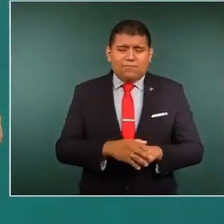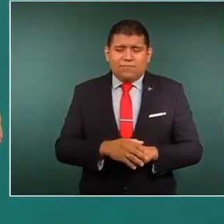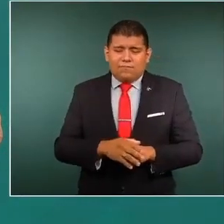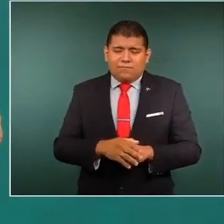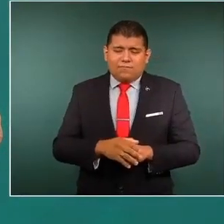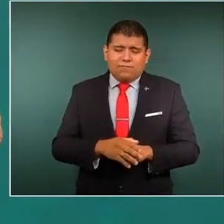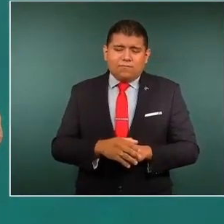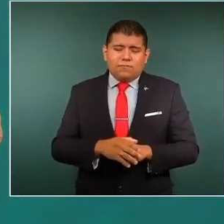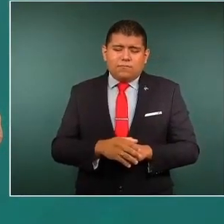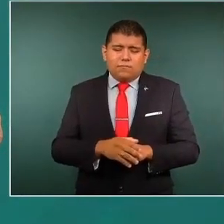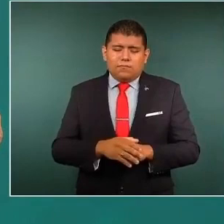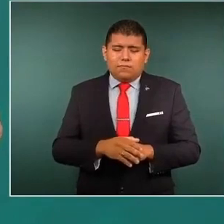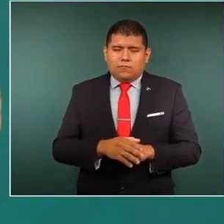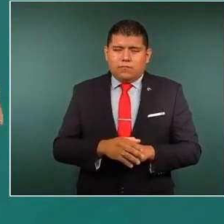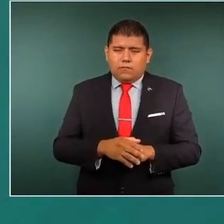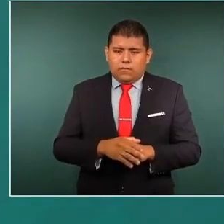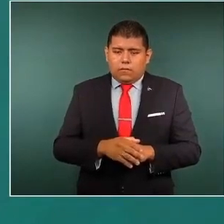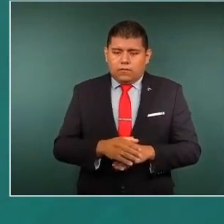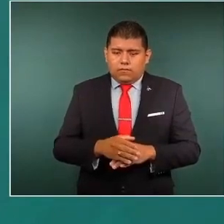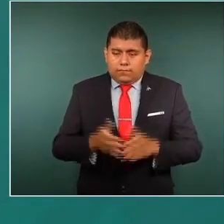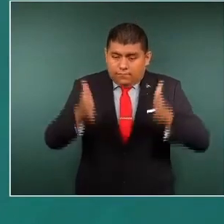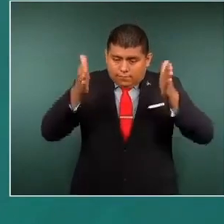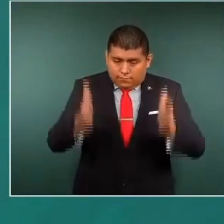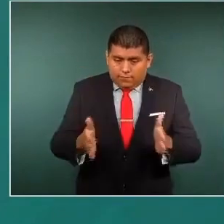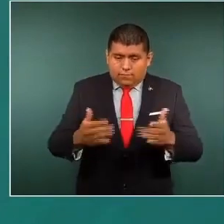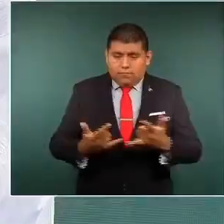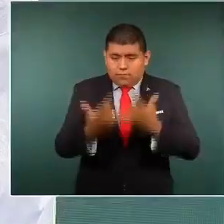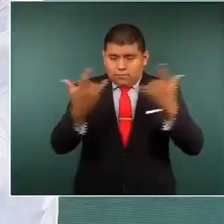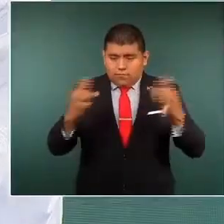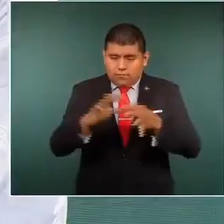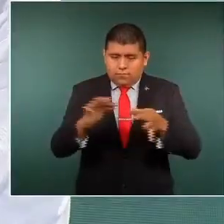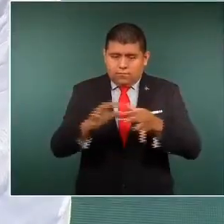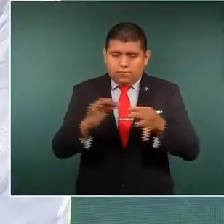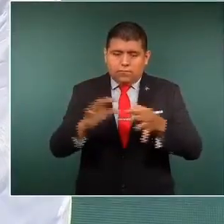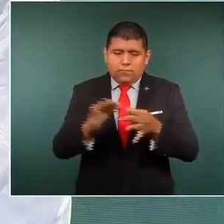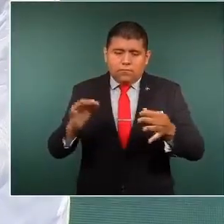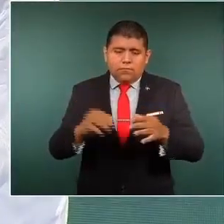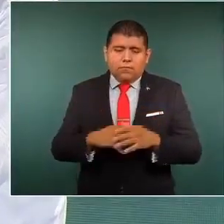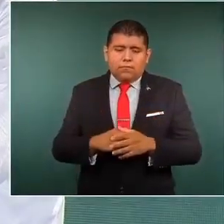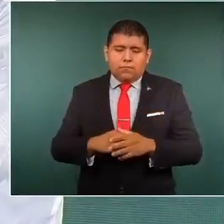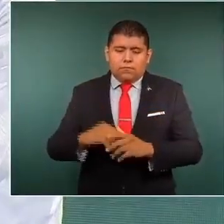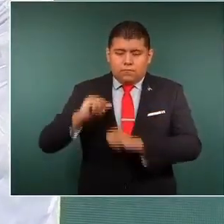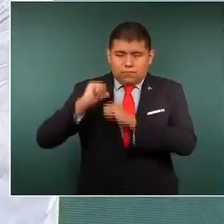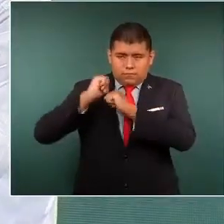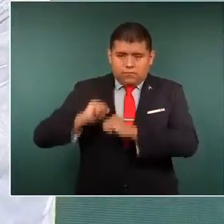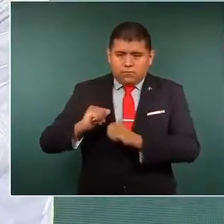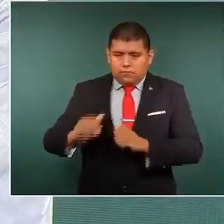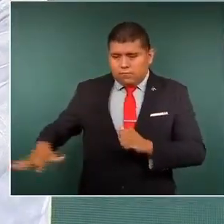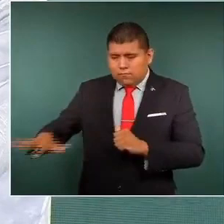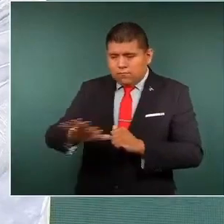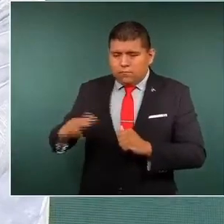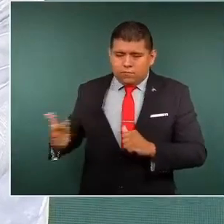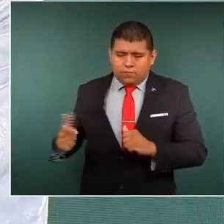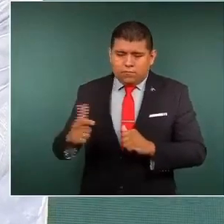caso corresponde a las autoridades locales